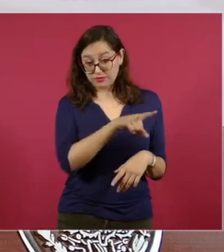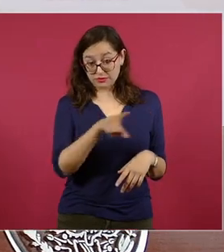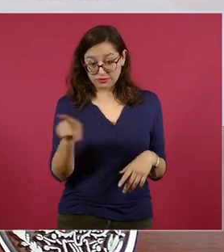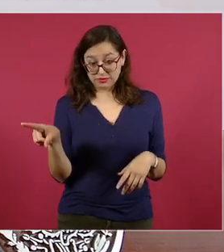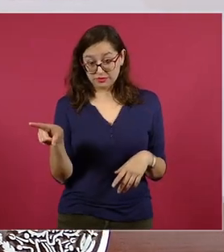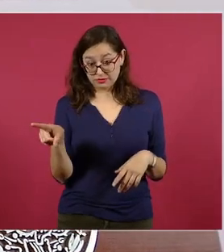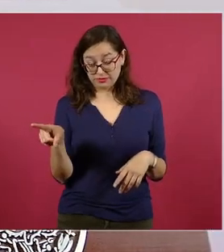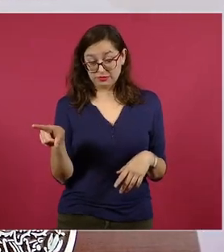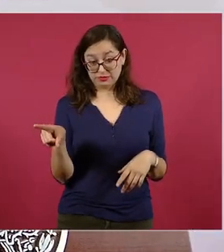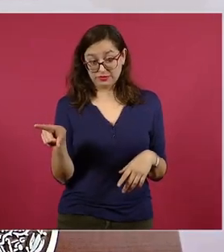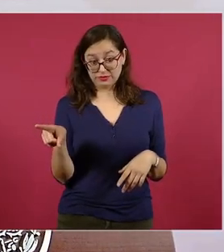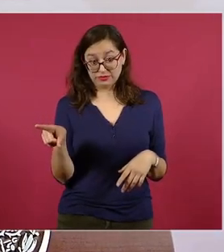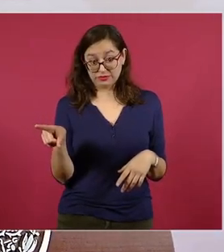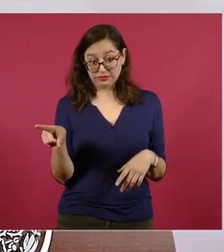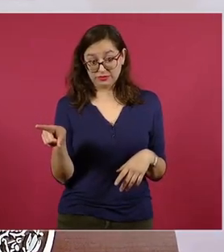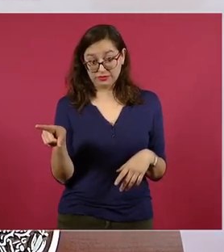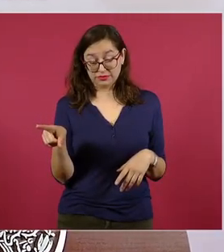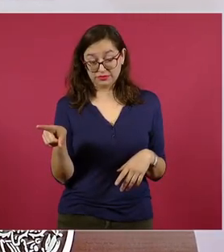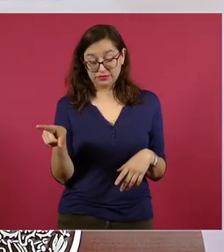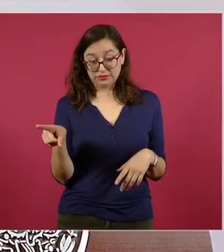La